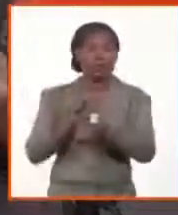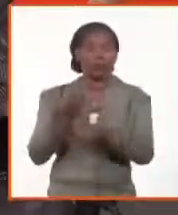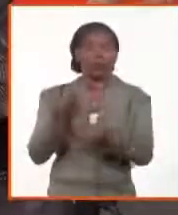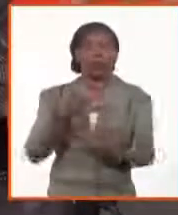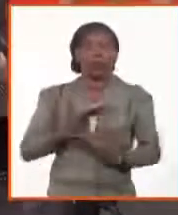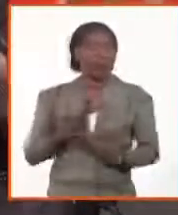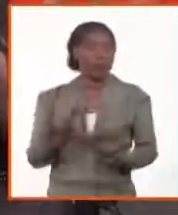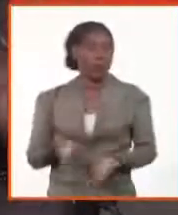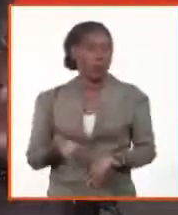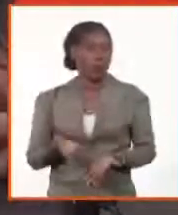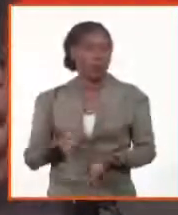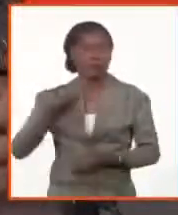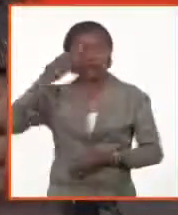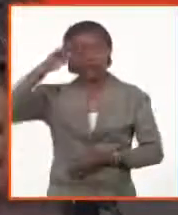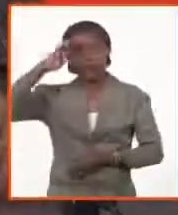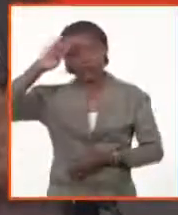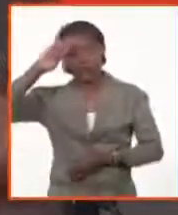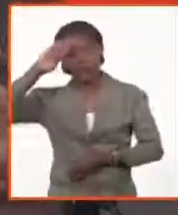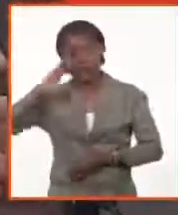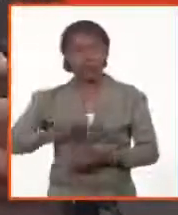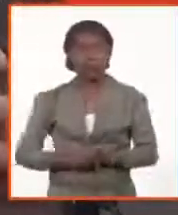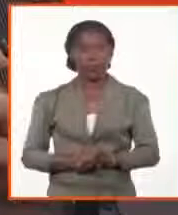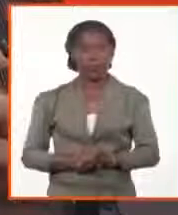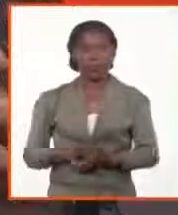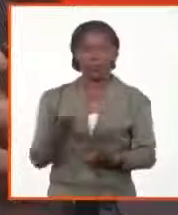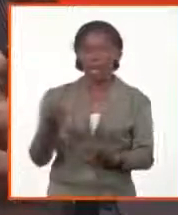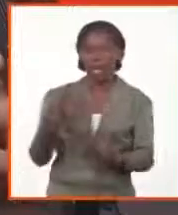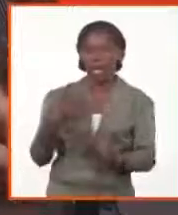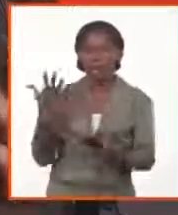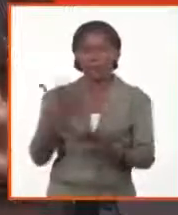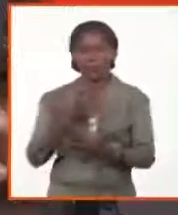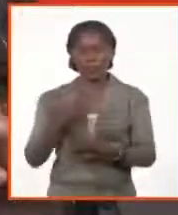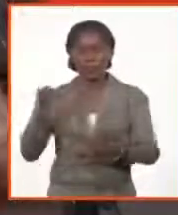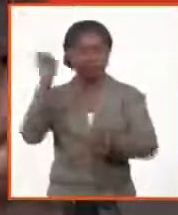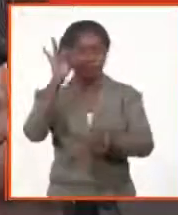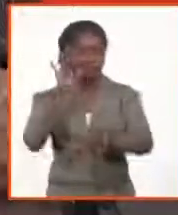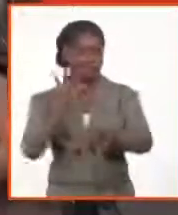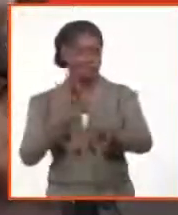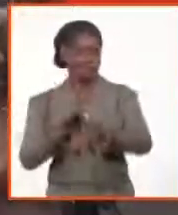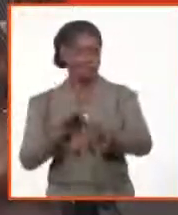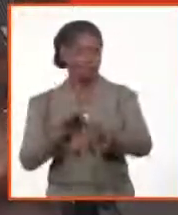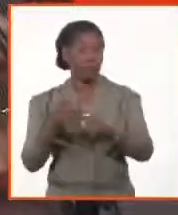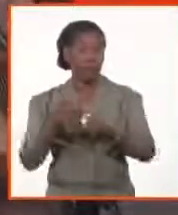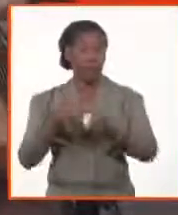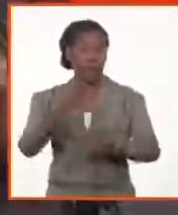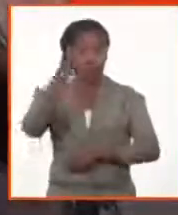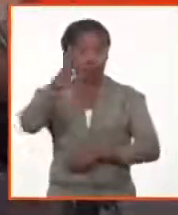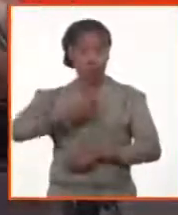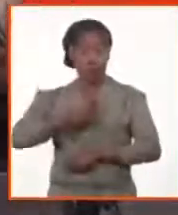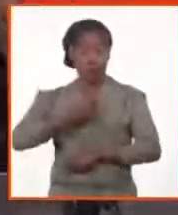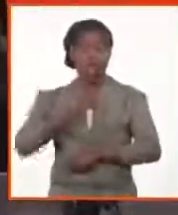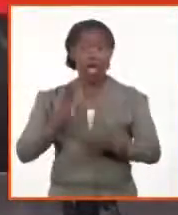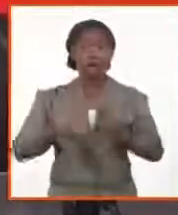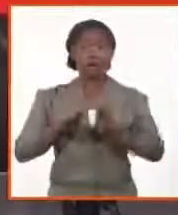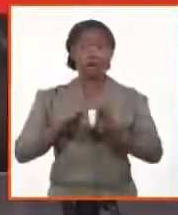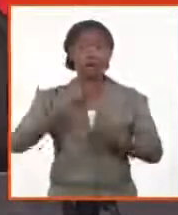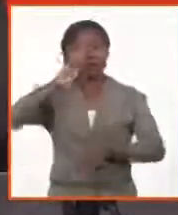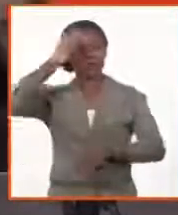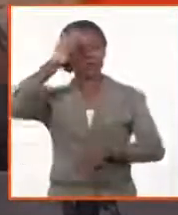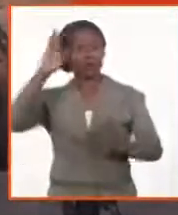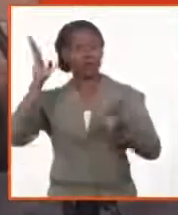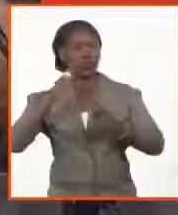transmitidas por vectores como here pero la mayor parte de los infectados no tienen fiebre de a fiebre entonces ahí está